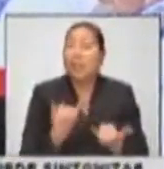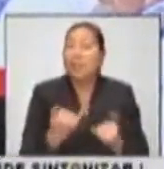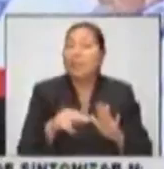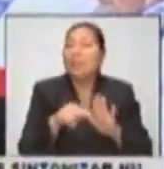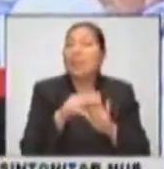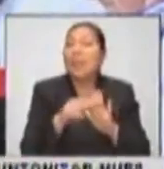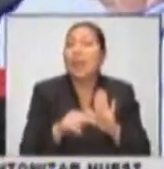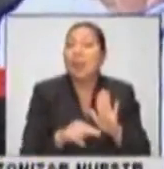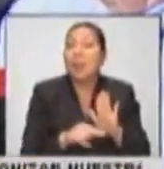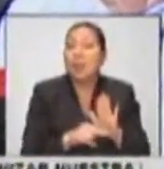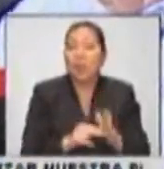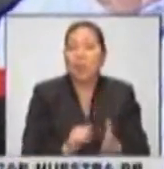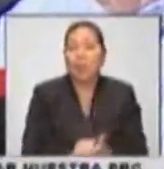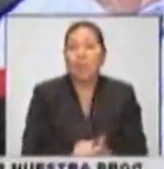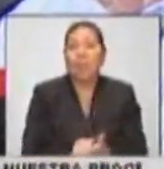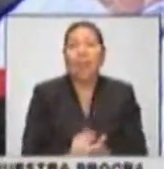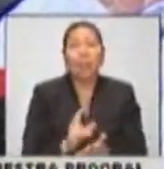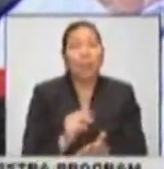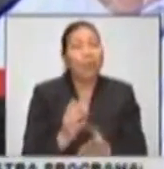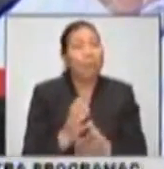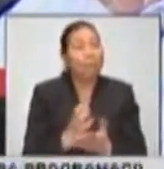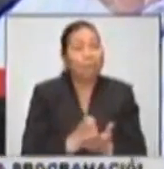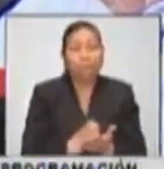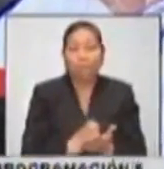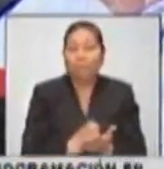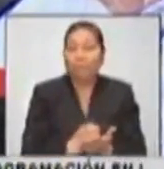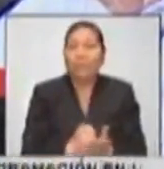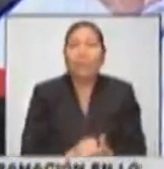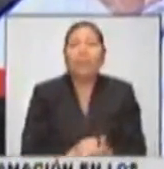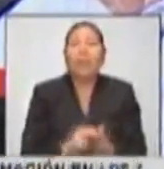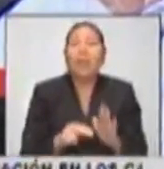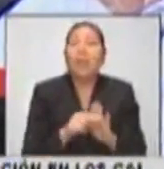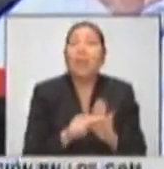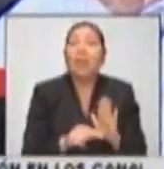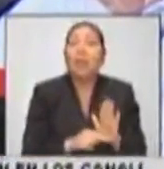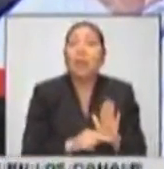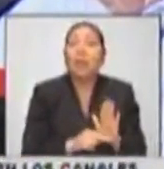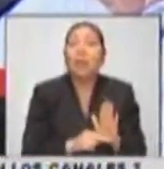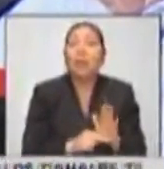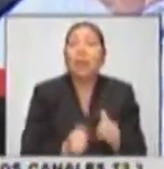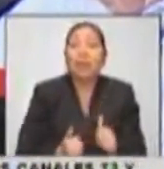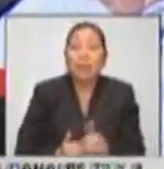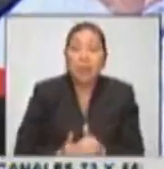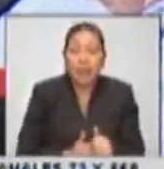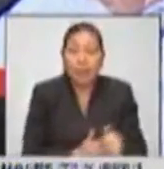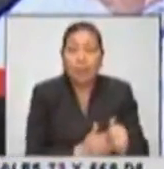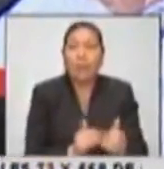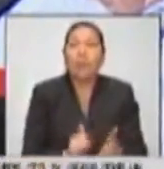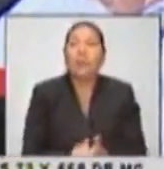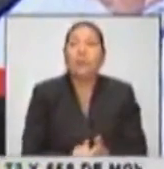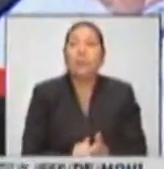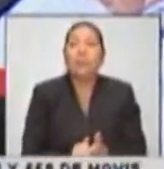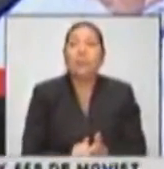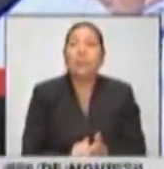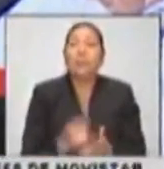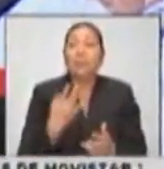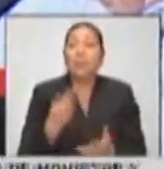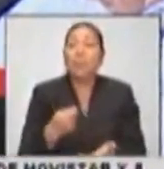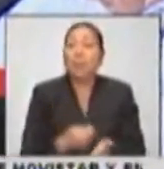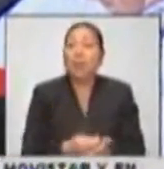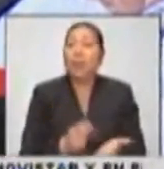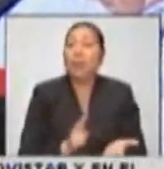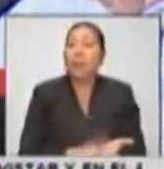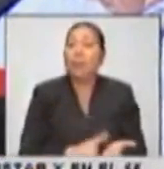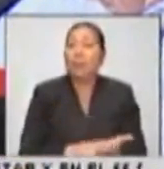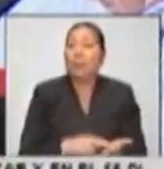norma no se ha restituido su aplicación, la norma de la persecución de la elusión tributaria.